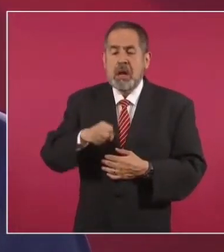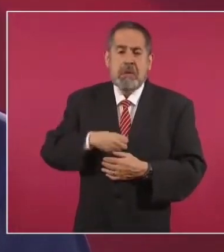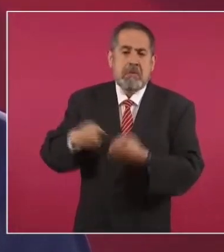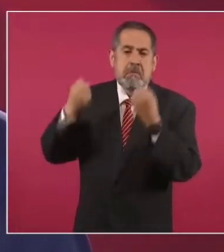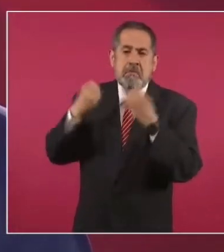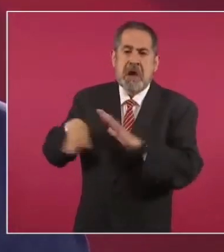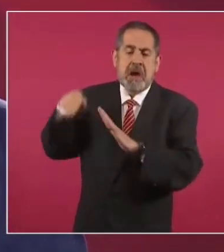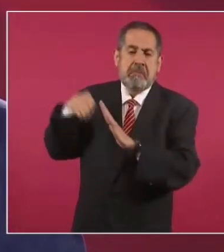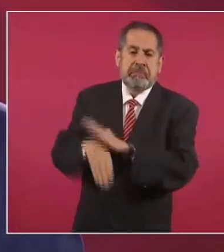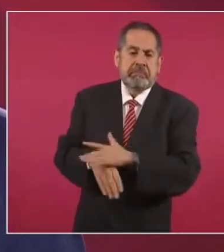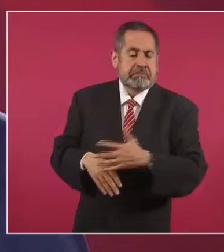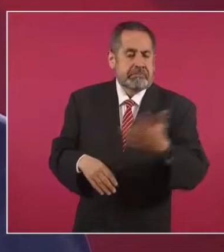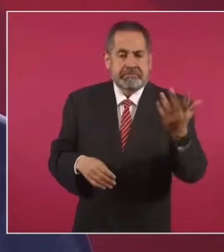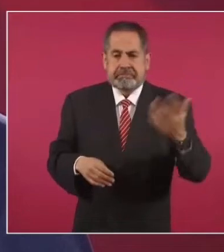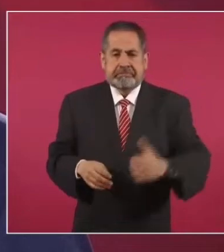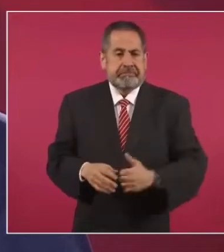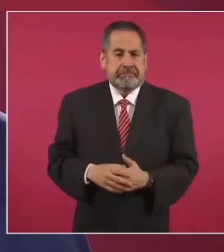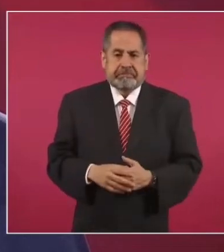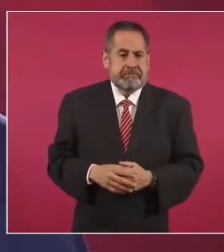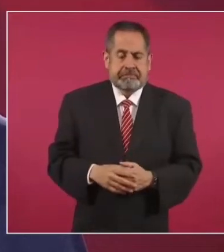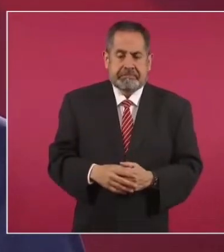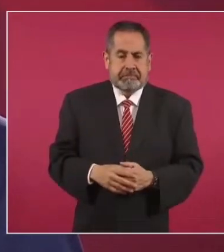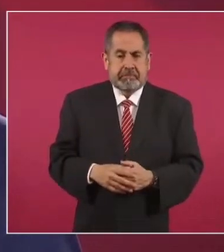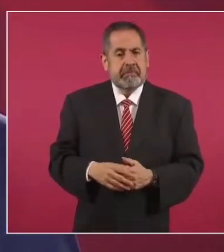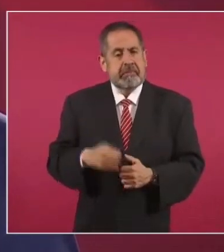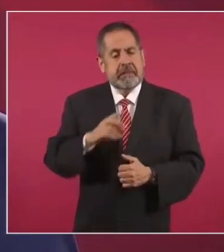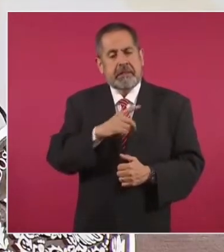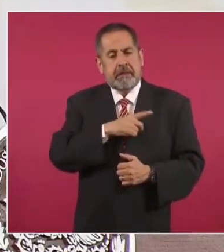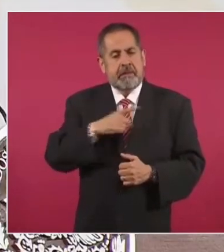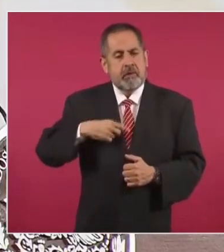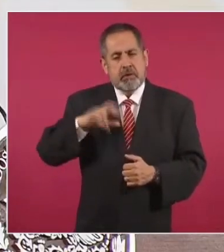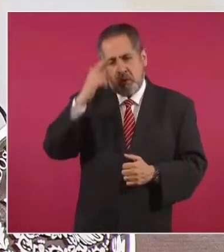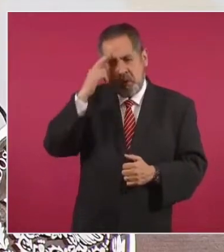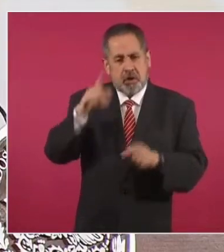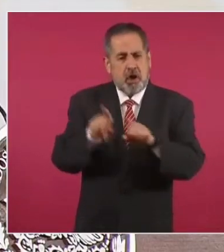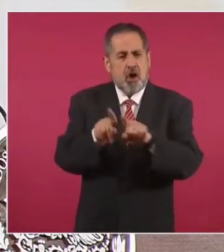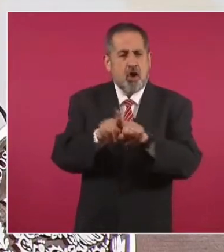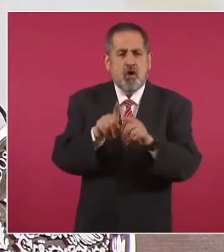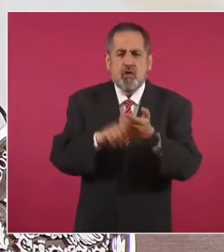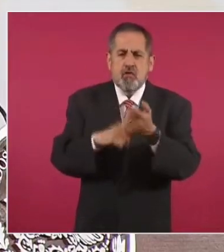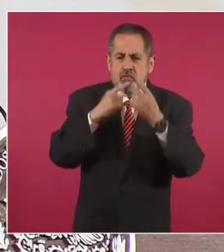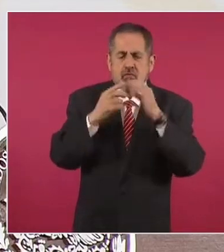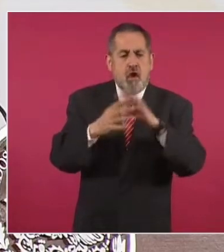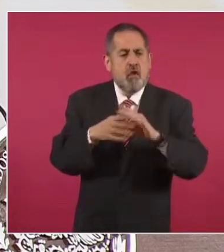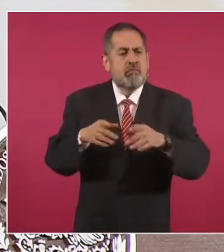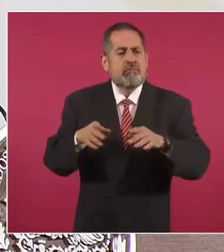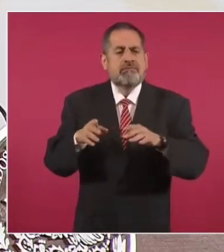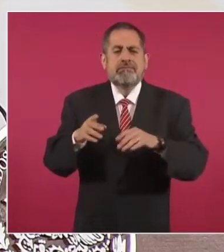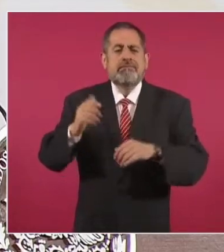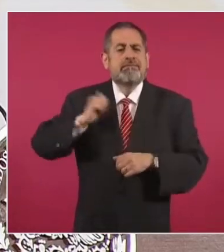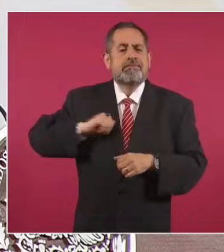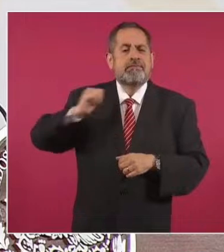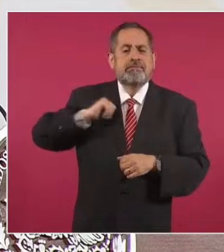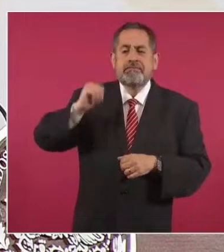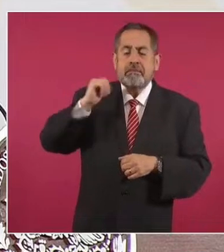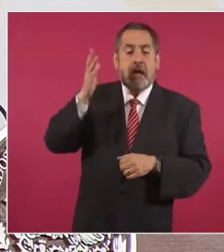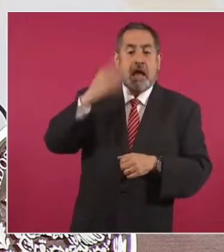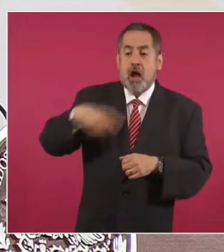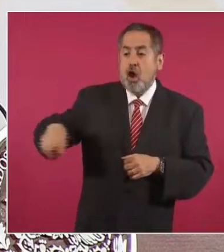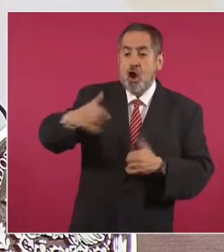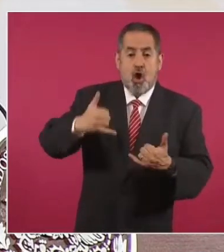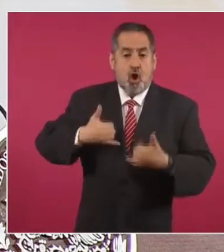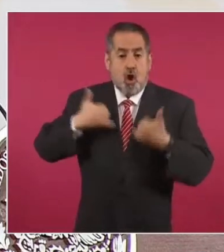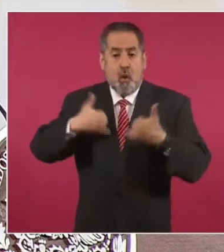Y tampoco olvidar cómo rechazaban a los jóvenes que querían